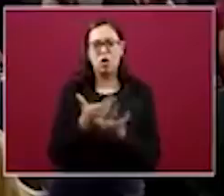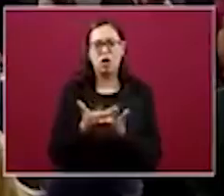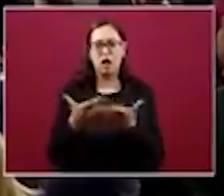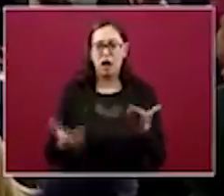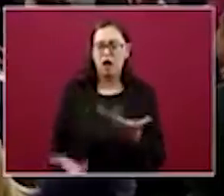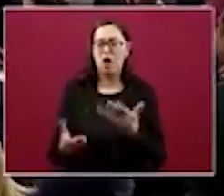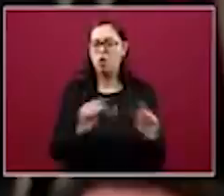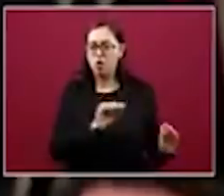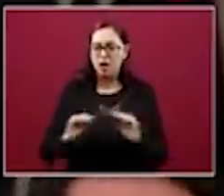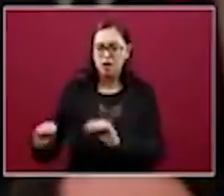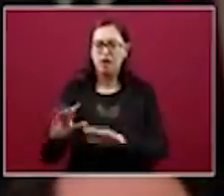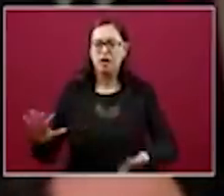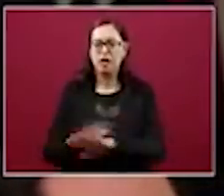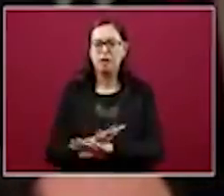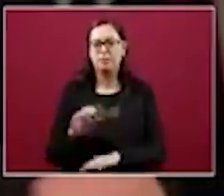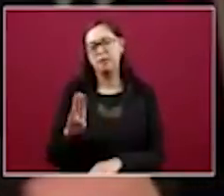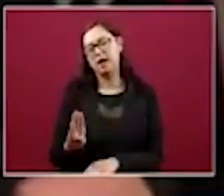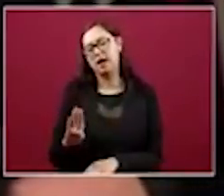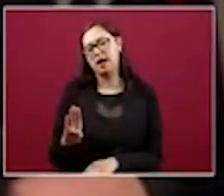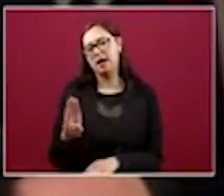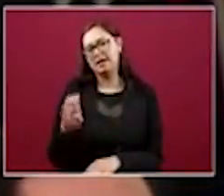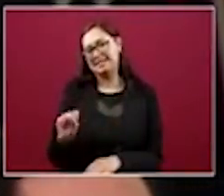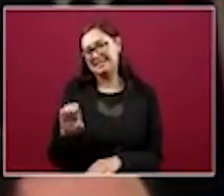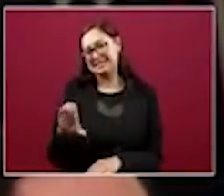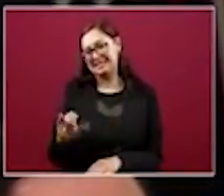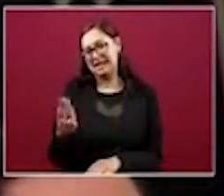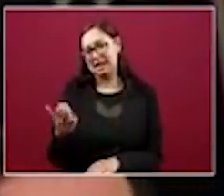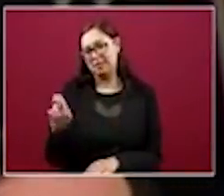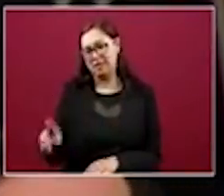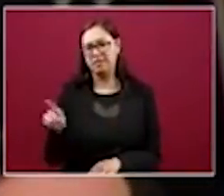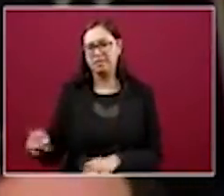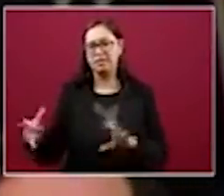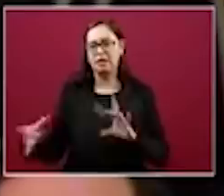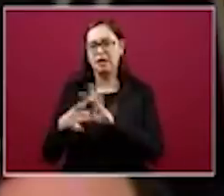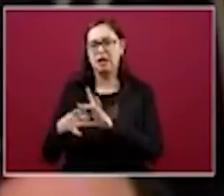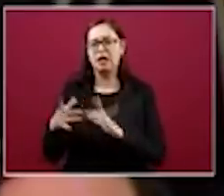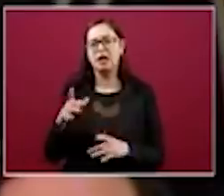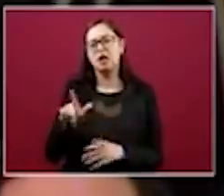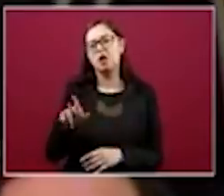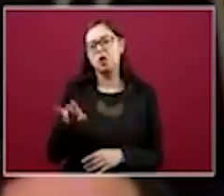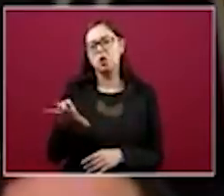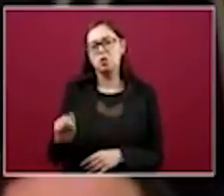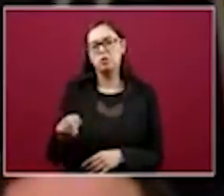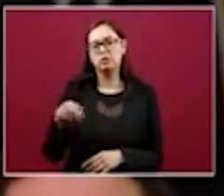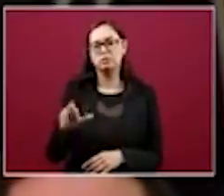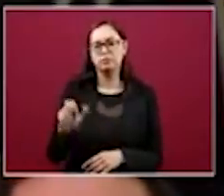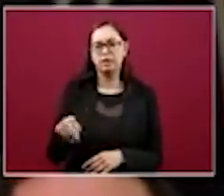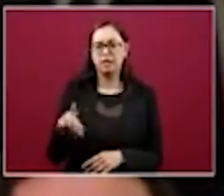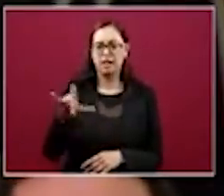del Bienestar, funcionarios ligados con Luis Miranda Nava, quien era el exsecretario de Desarrollo